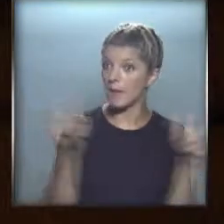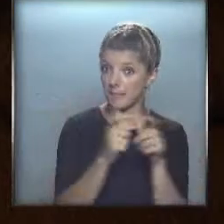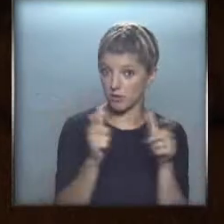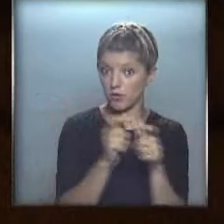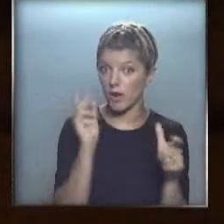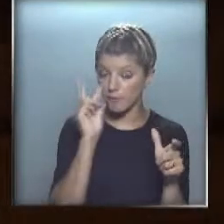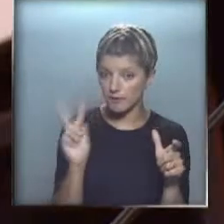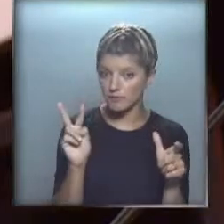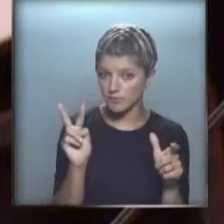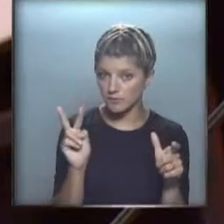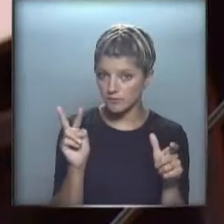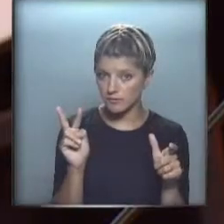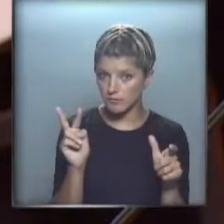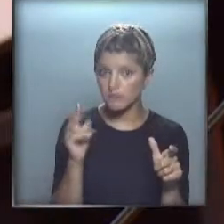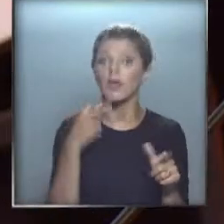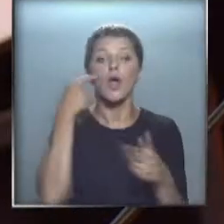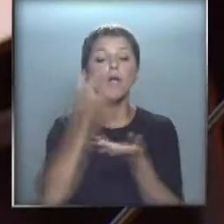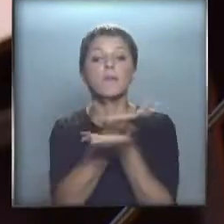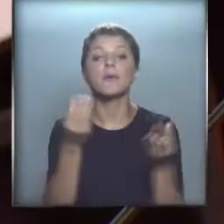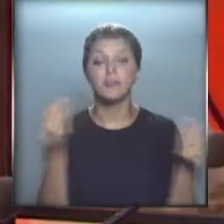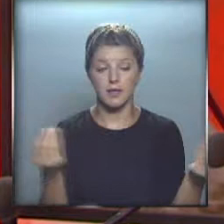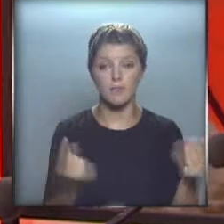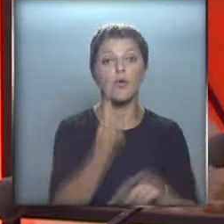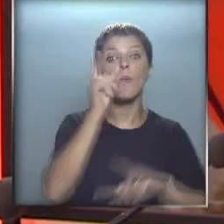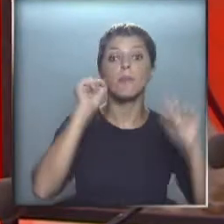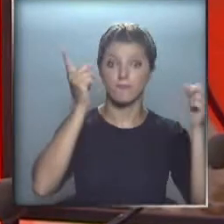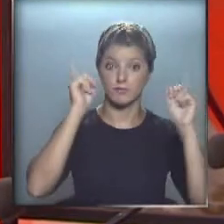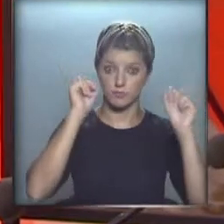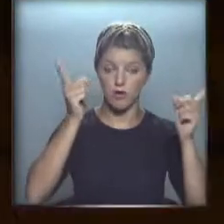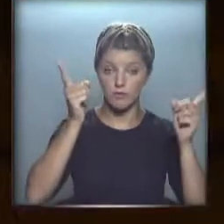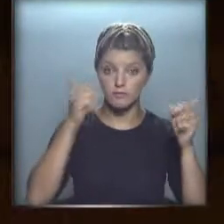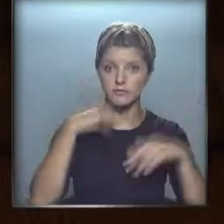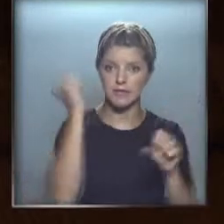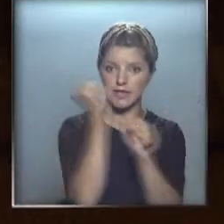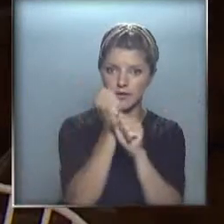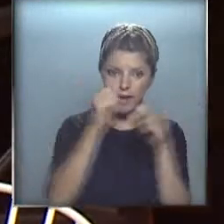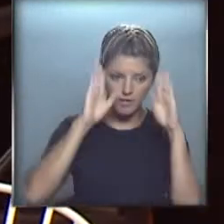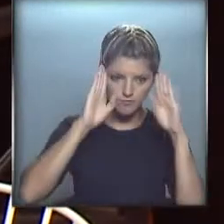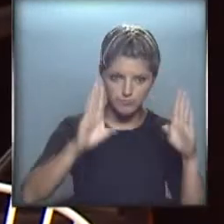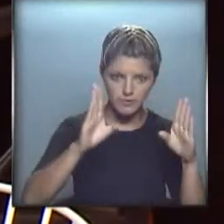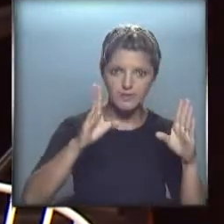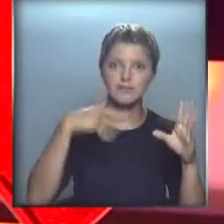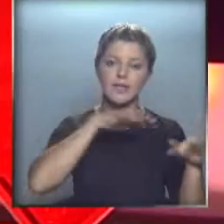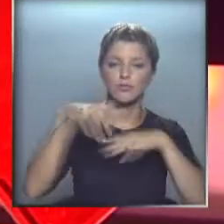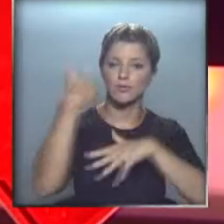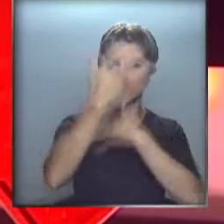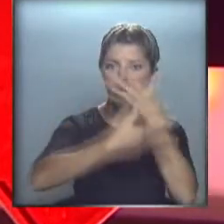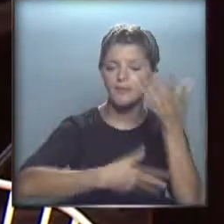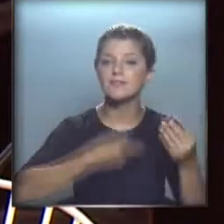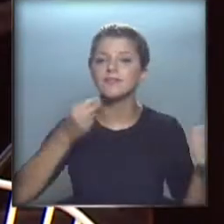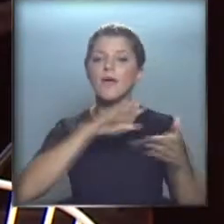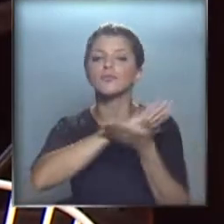Sí. Que lo que cuenta es la historia de un profe que logra trabajar el tema del bullying a través del arte, ¿no es cierto? Me parece